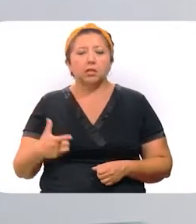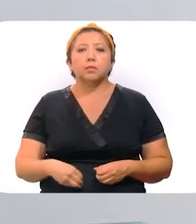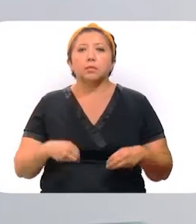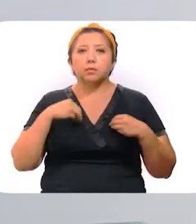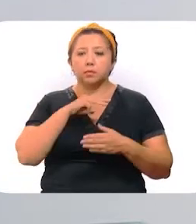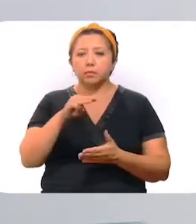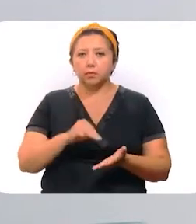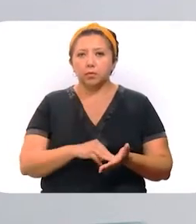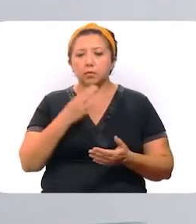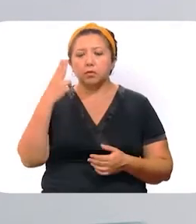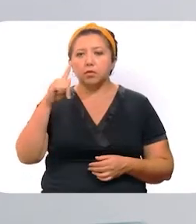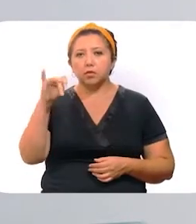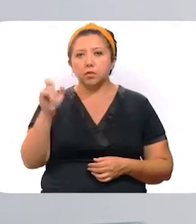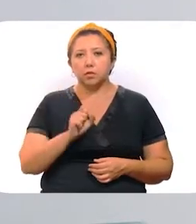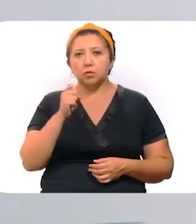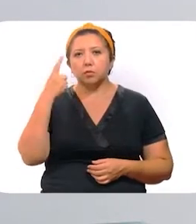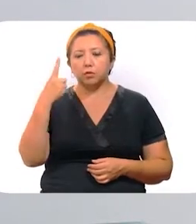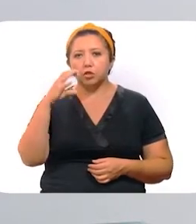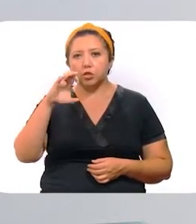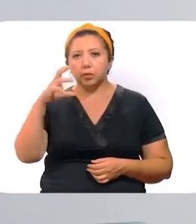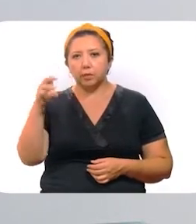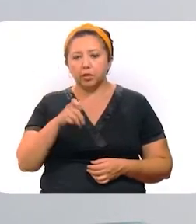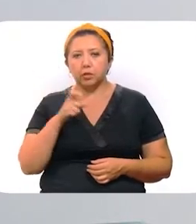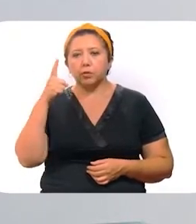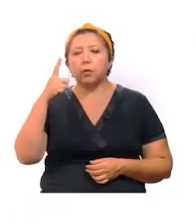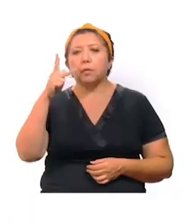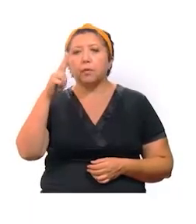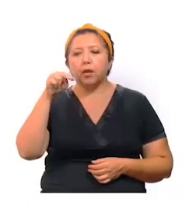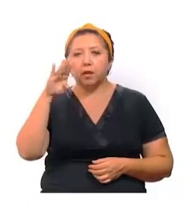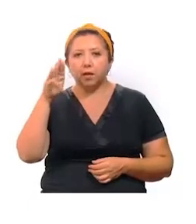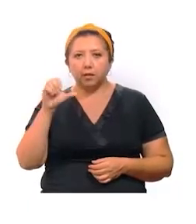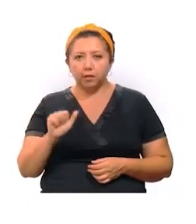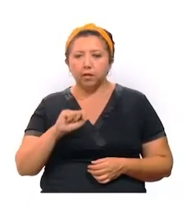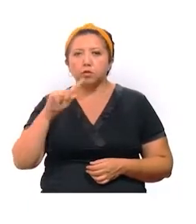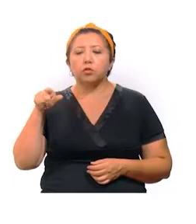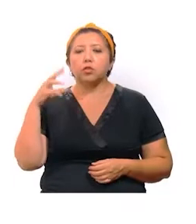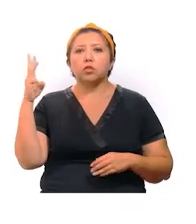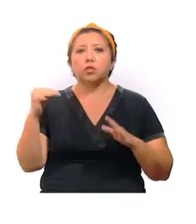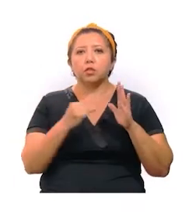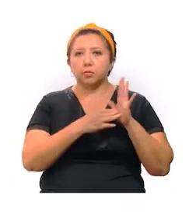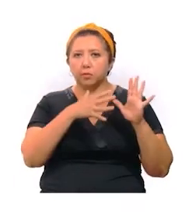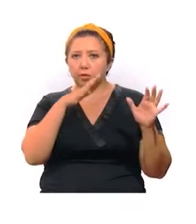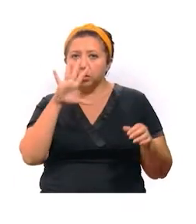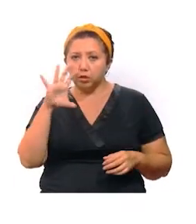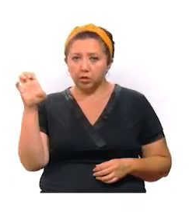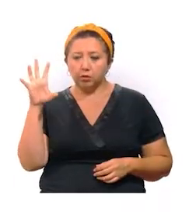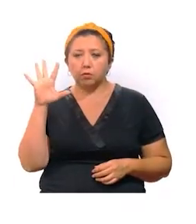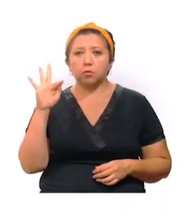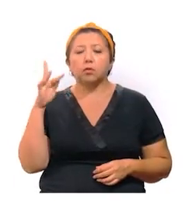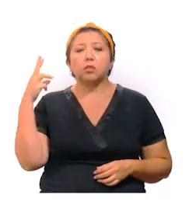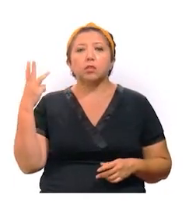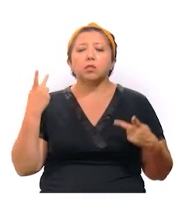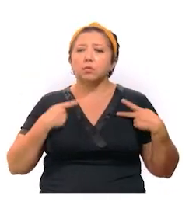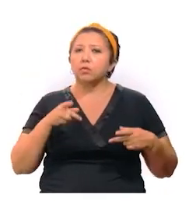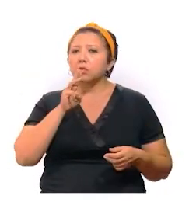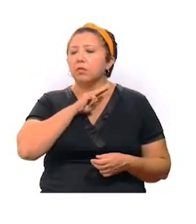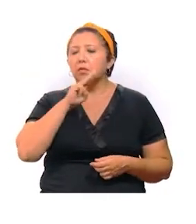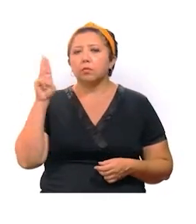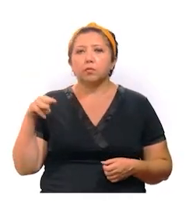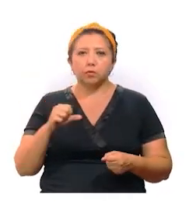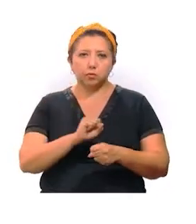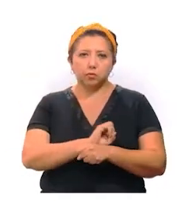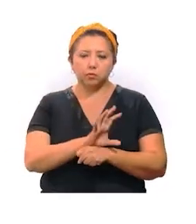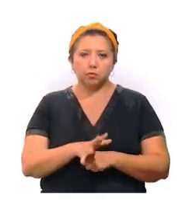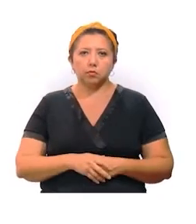Mérida, 2 en Sisantún, 1 en Chemash y 1 en Panabá. En total son 3.543 las personas fallecidas a causa